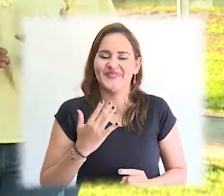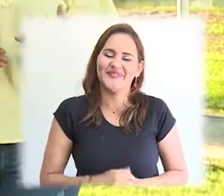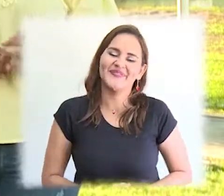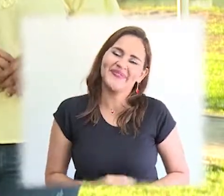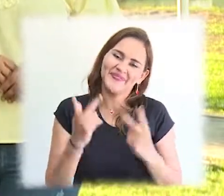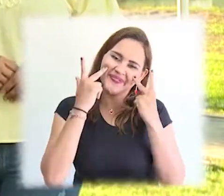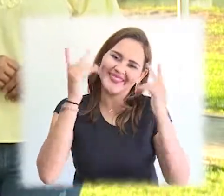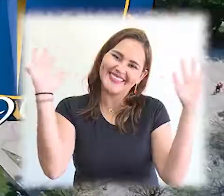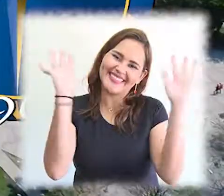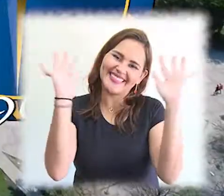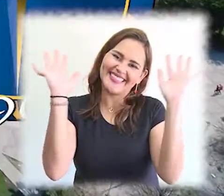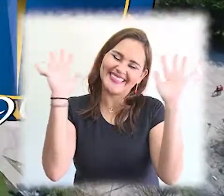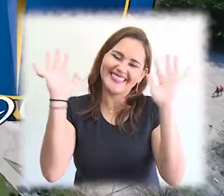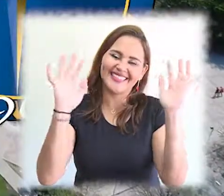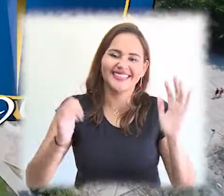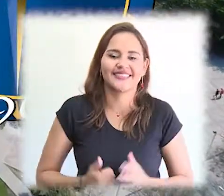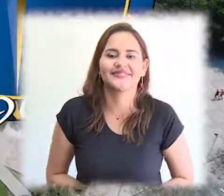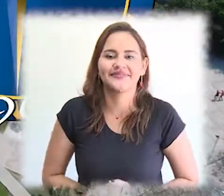Facebook Hasta pronto